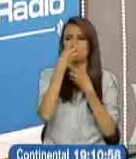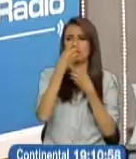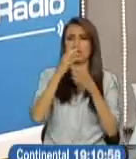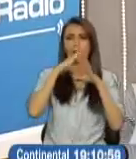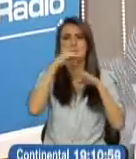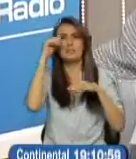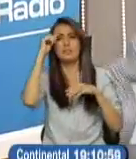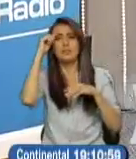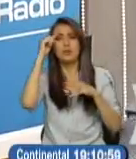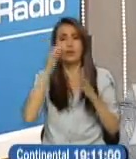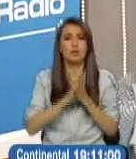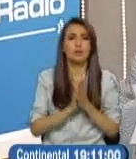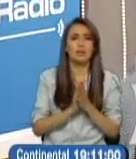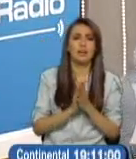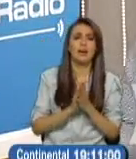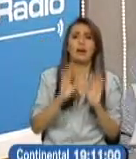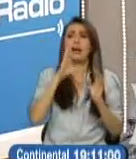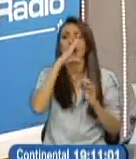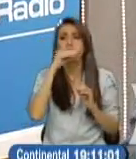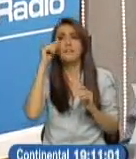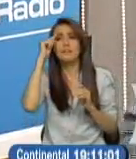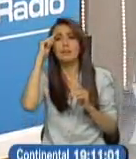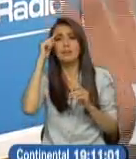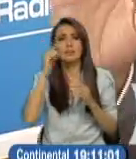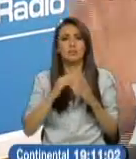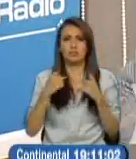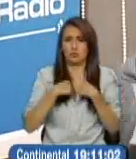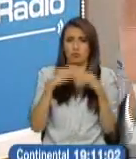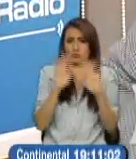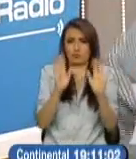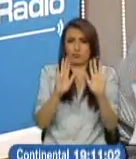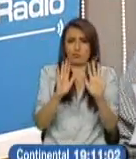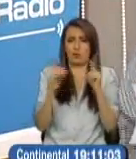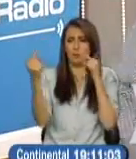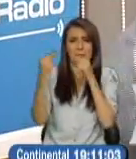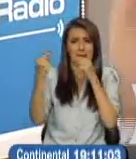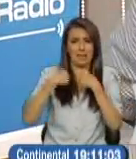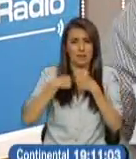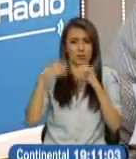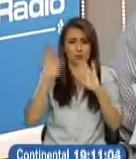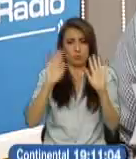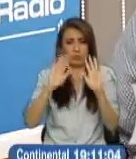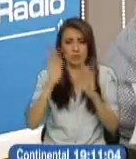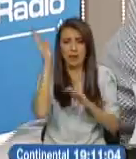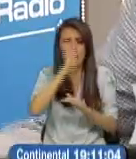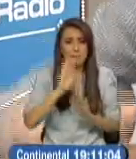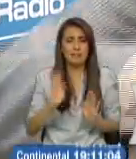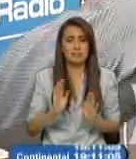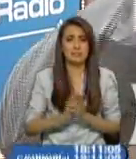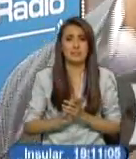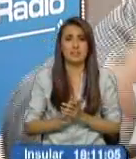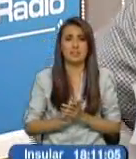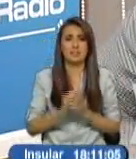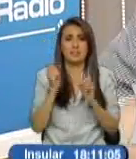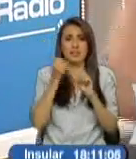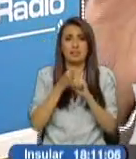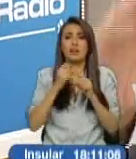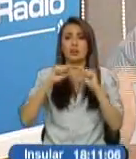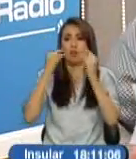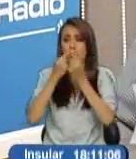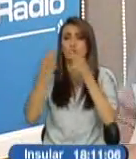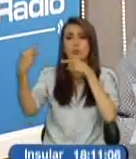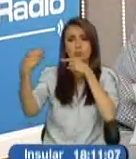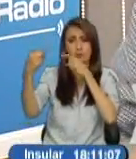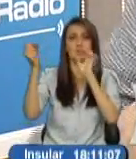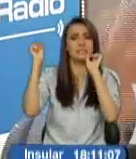Rafael Correa, que Rafael Correa no está peleado con nadie. Yo con nadie, nunca. Jamás me he peleado con nadie. Me he peleado sí con los opositores y me seguiré